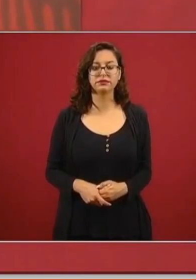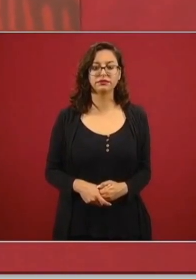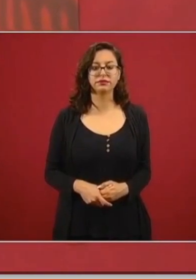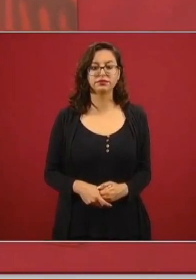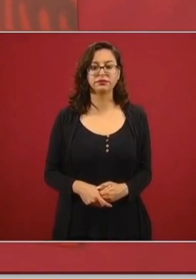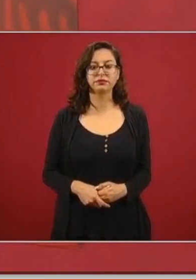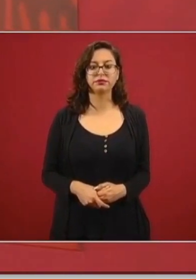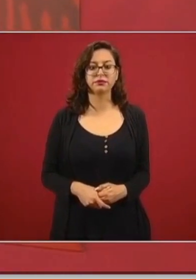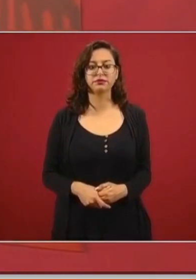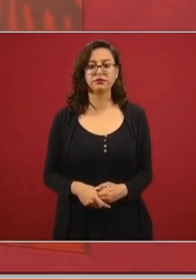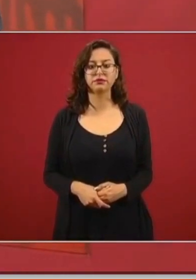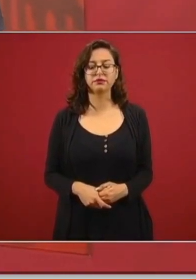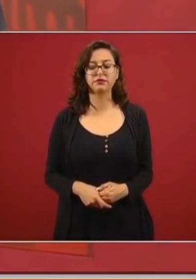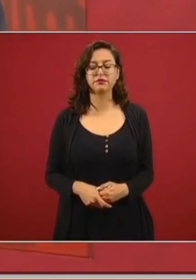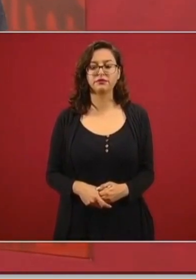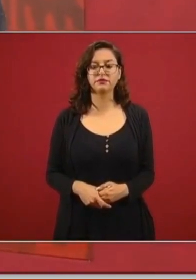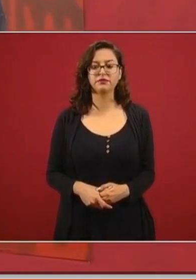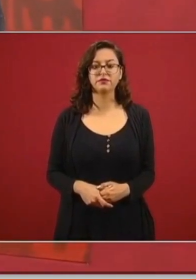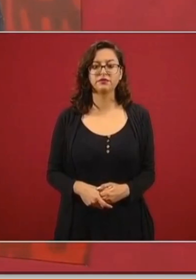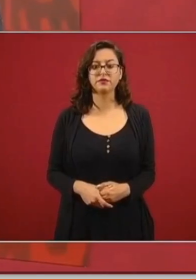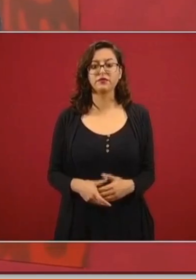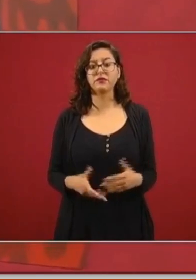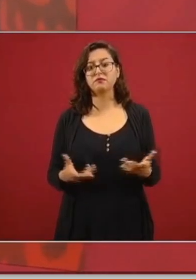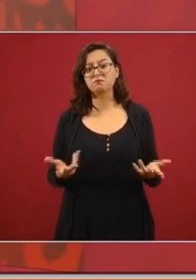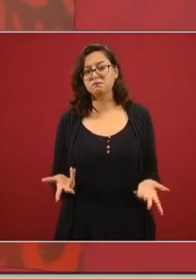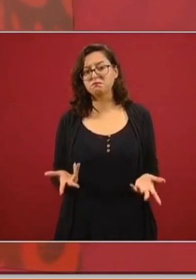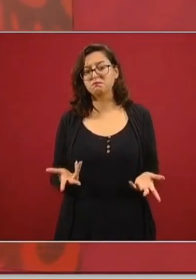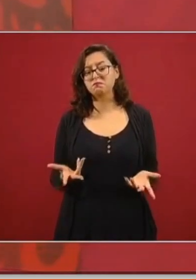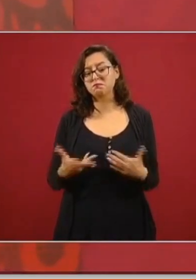logre saber